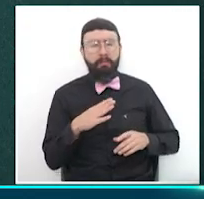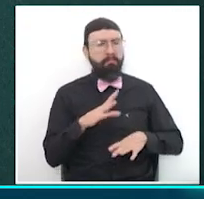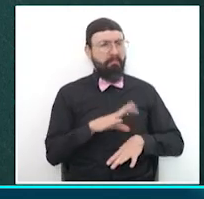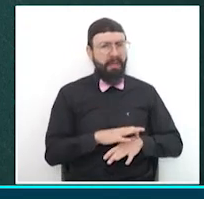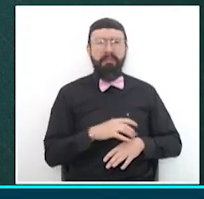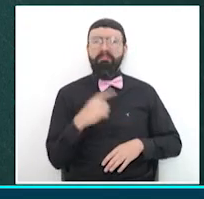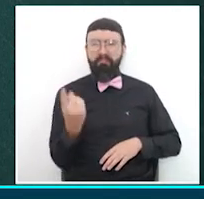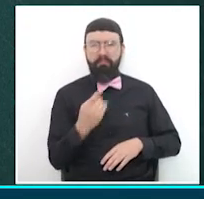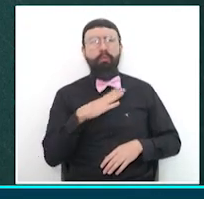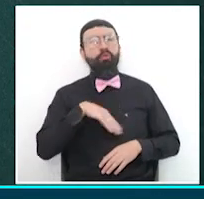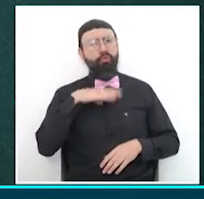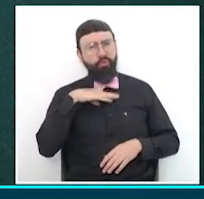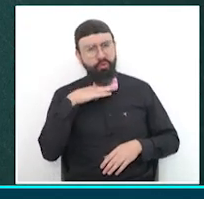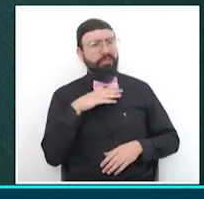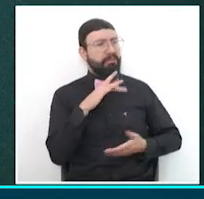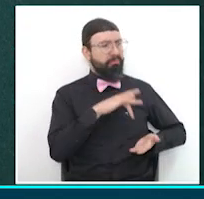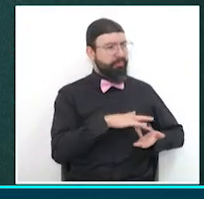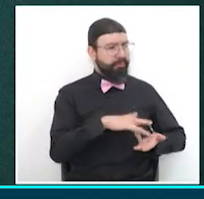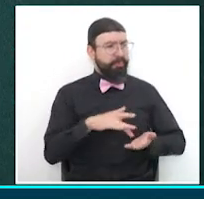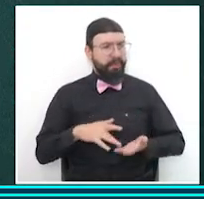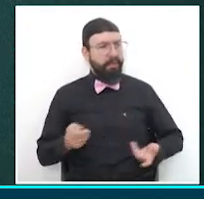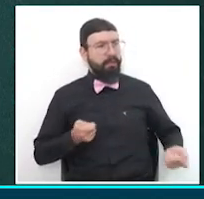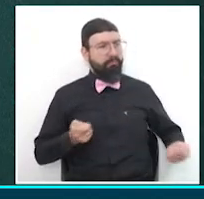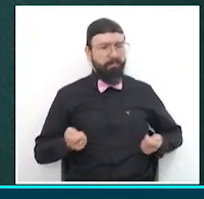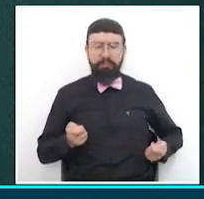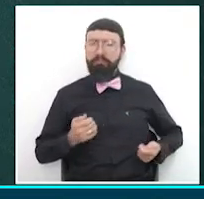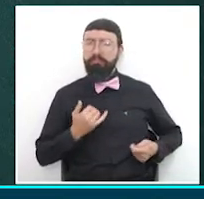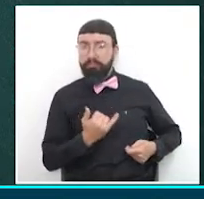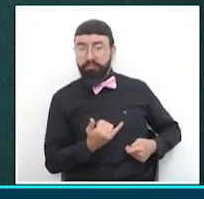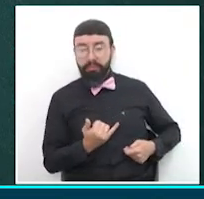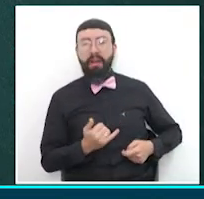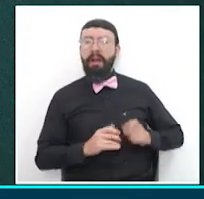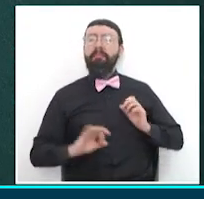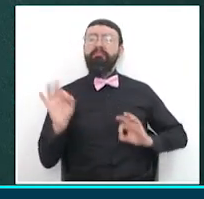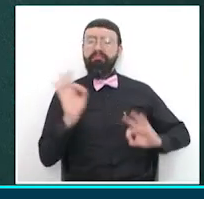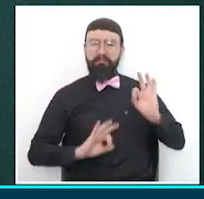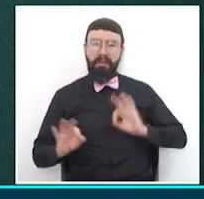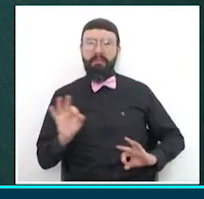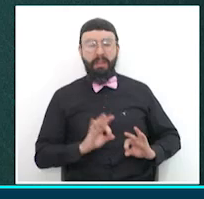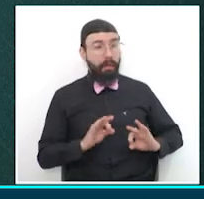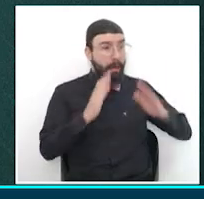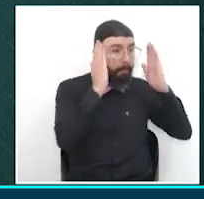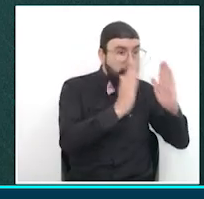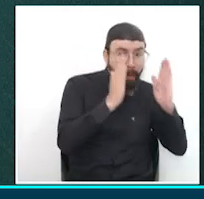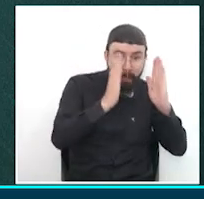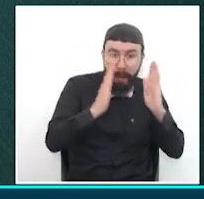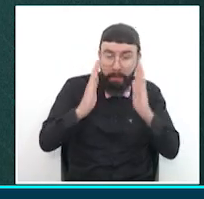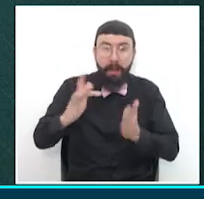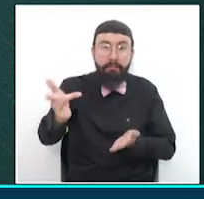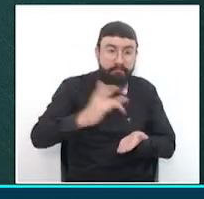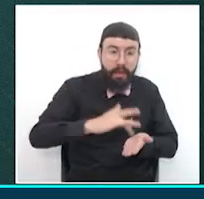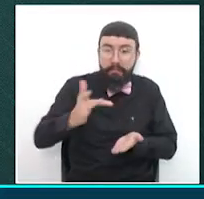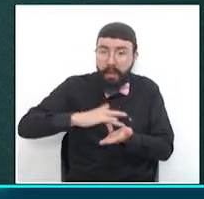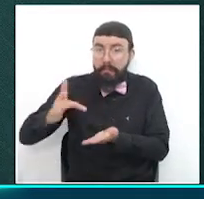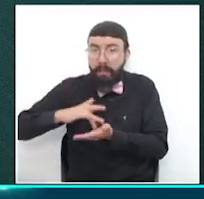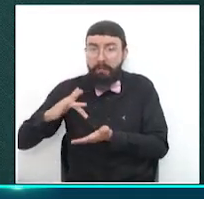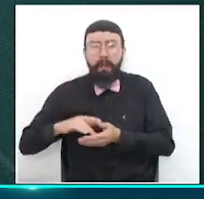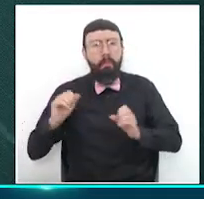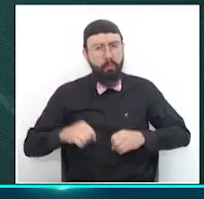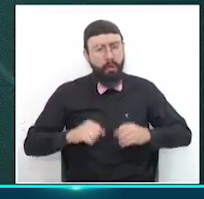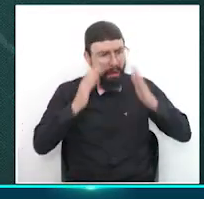calificado, entrenado y suficientemente preparado para atender esta emergencia de salud